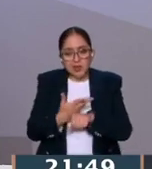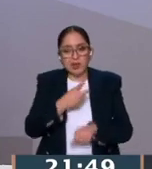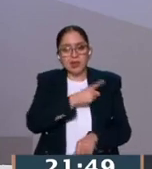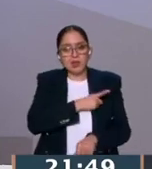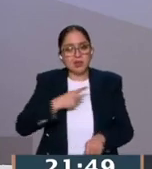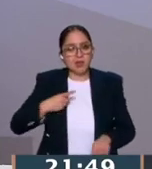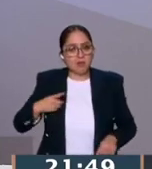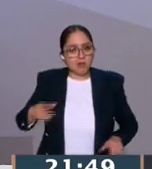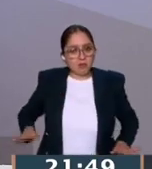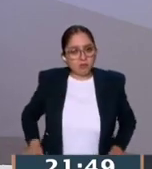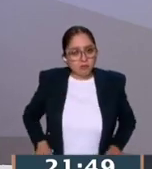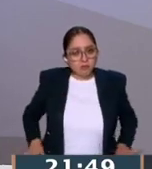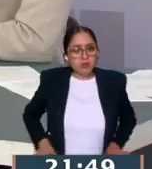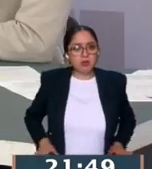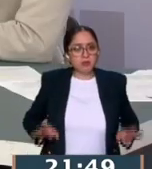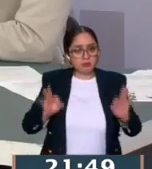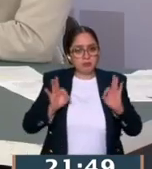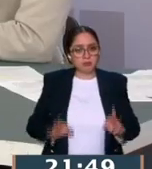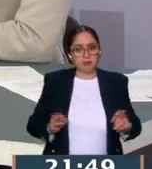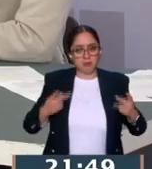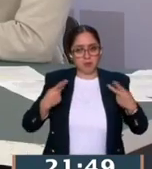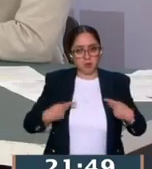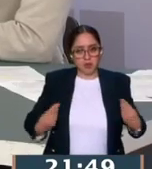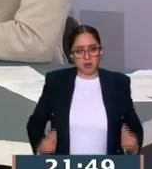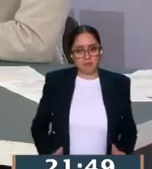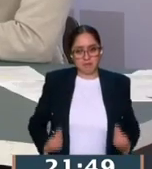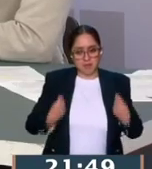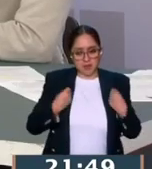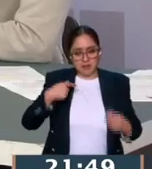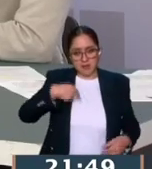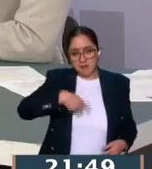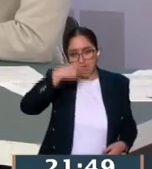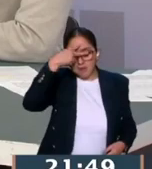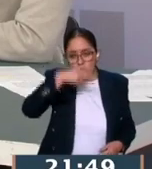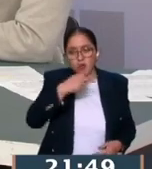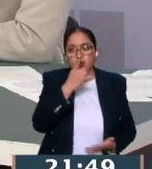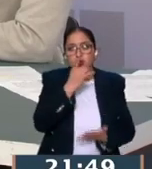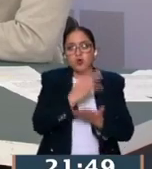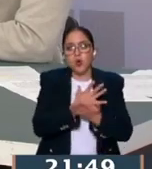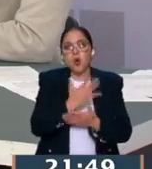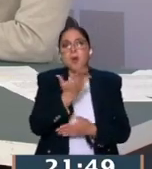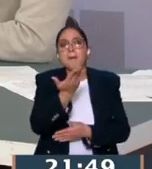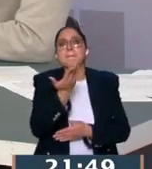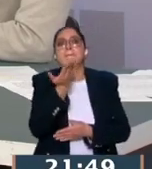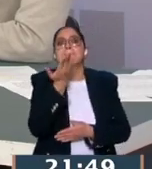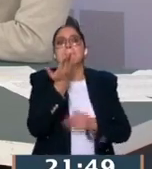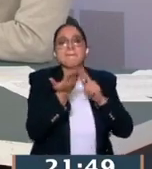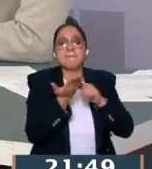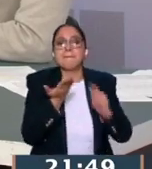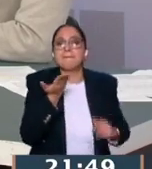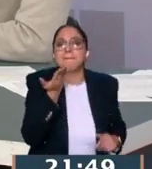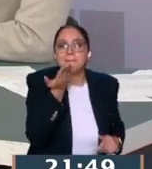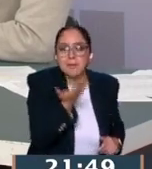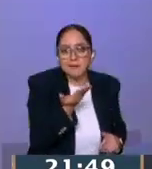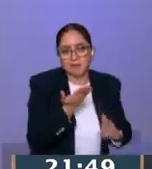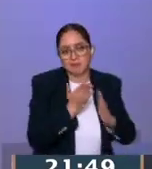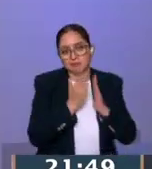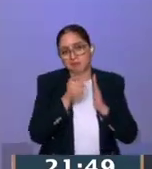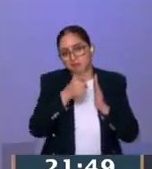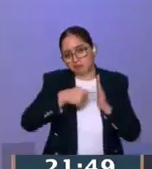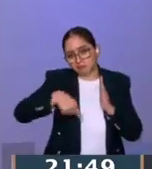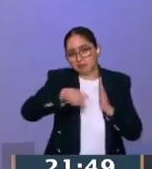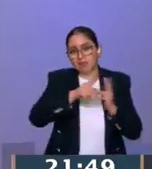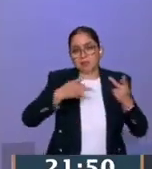comportarse como buenos ciudadanos. O sea, en este está el llamado. Así es, hace un llamado a